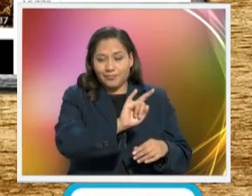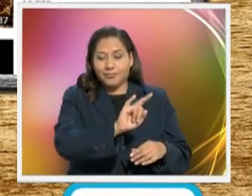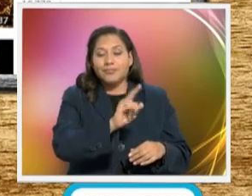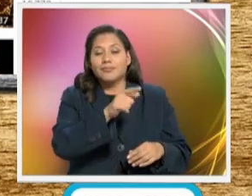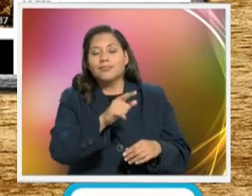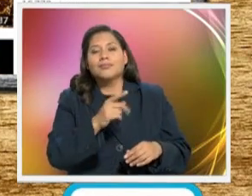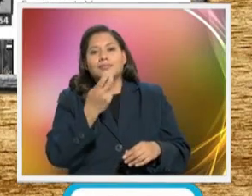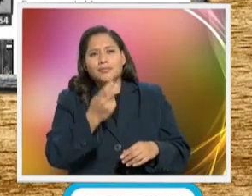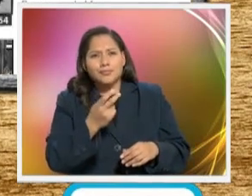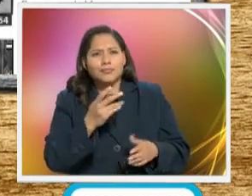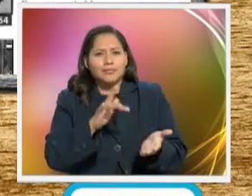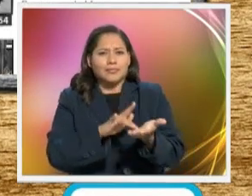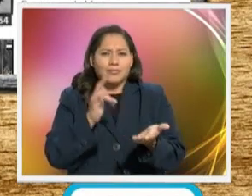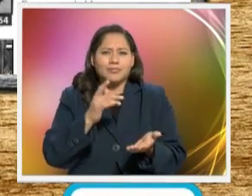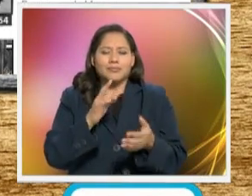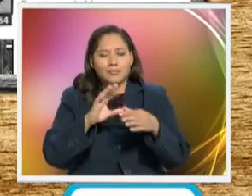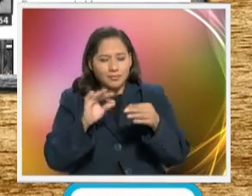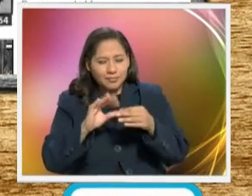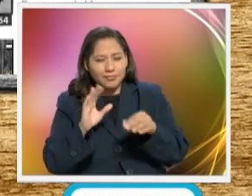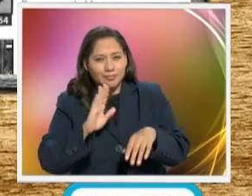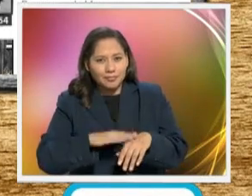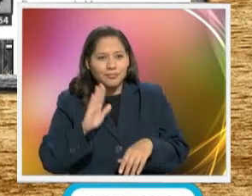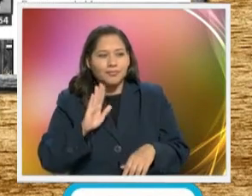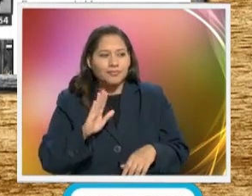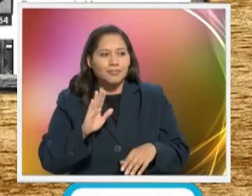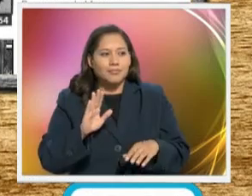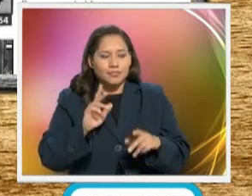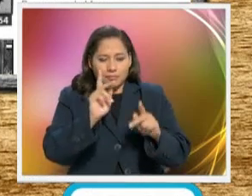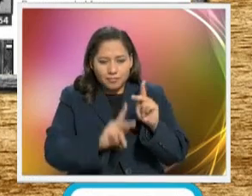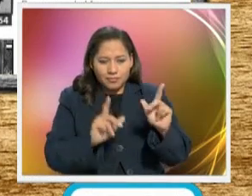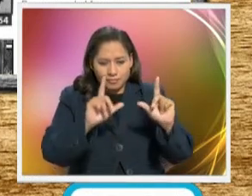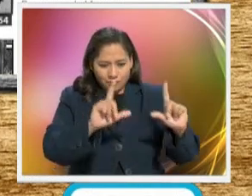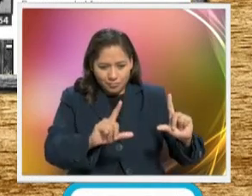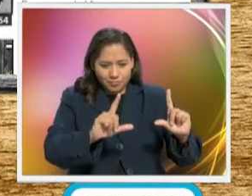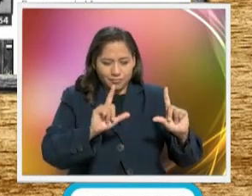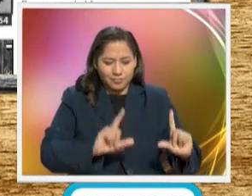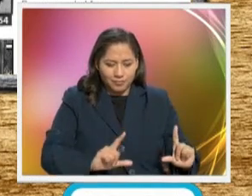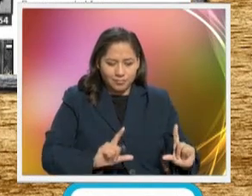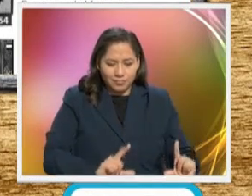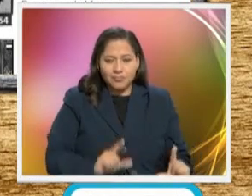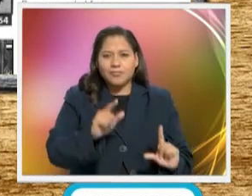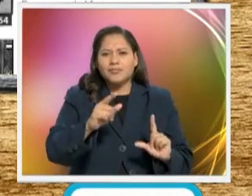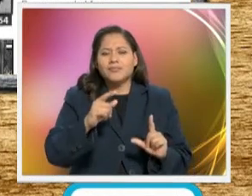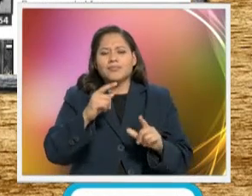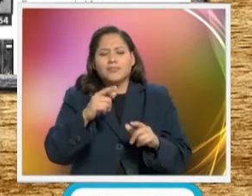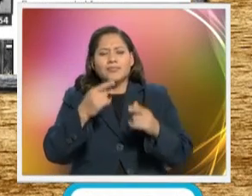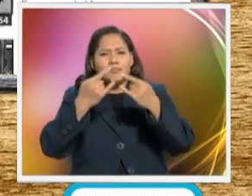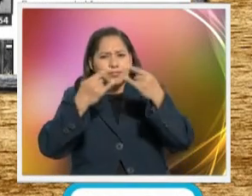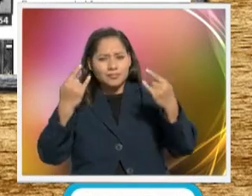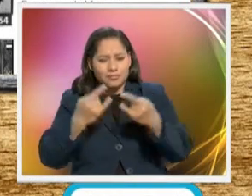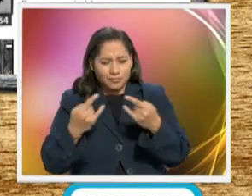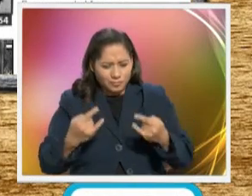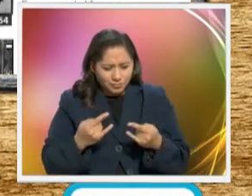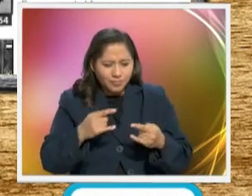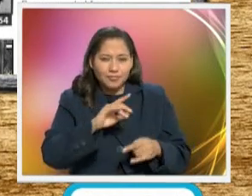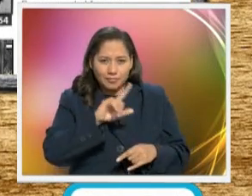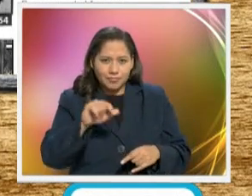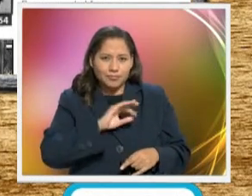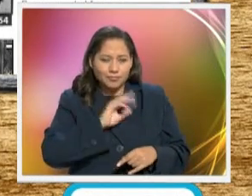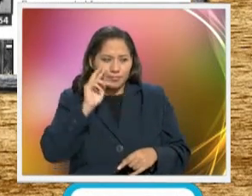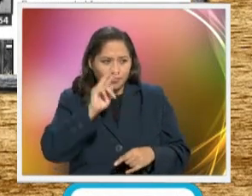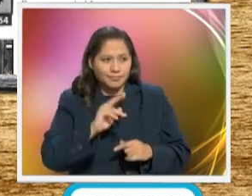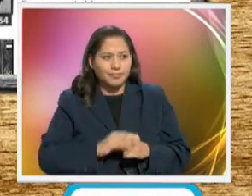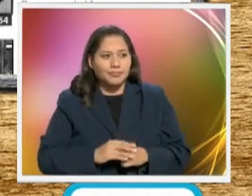tiene como recurso, bueno, explicar un poquito de qué va cada corto, cuál es su importancia en el contexto histórico y después puedes apreciarlo.